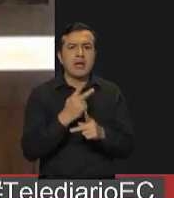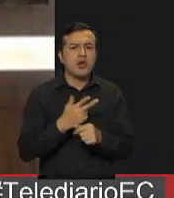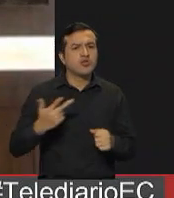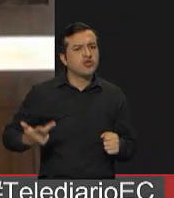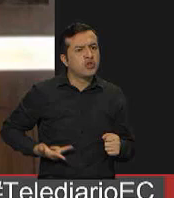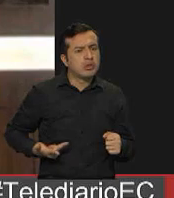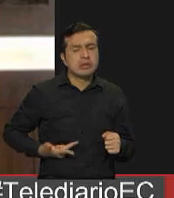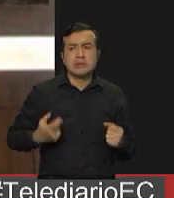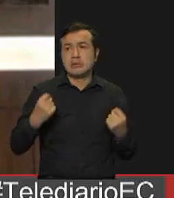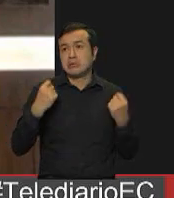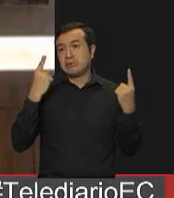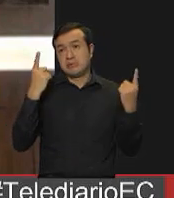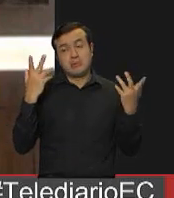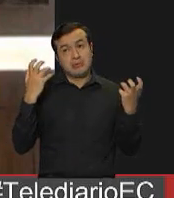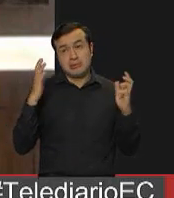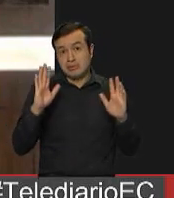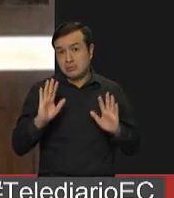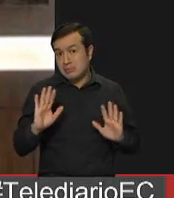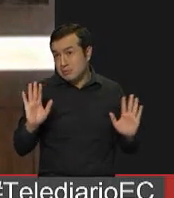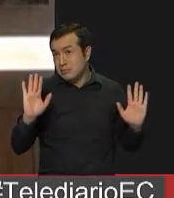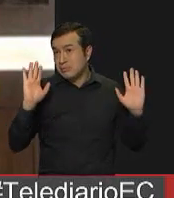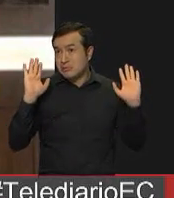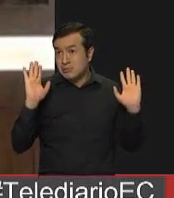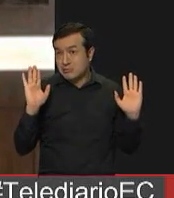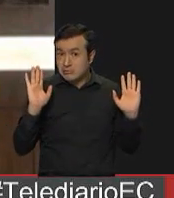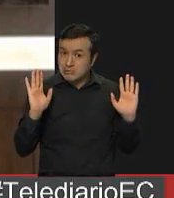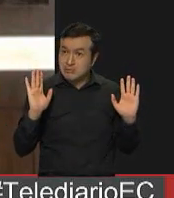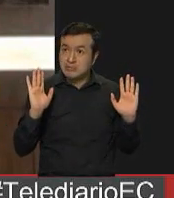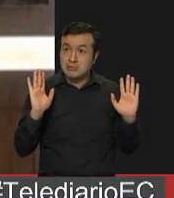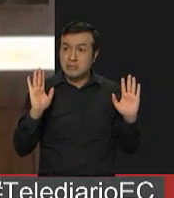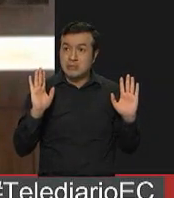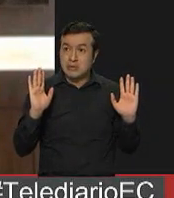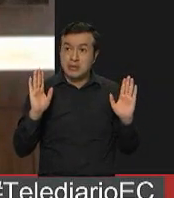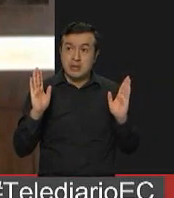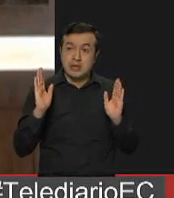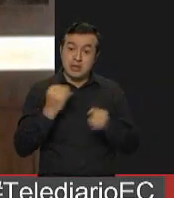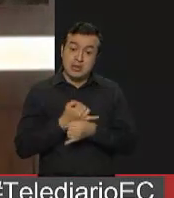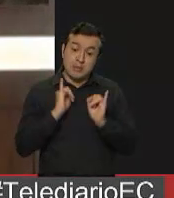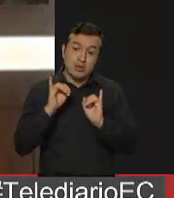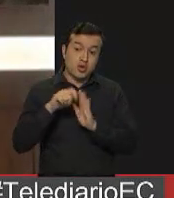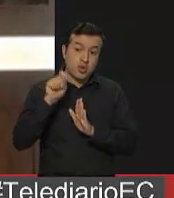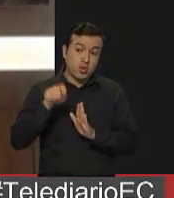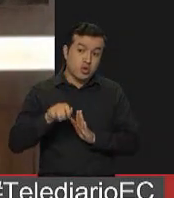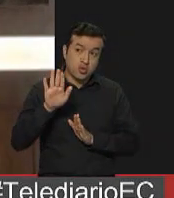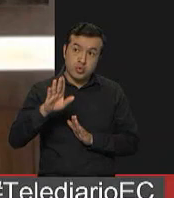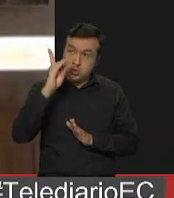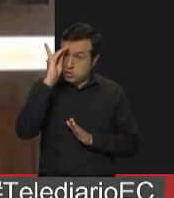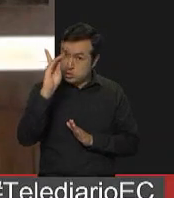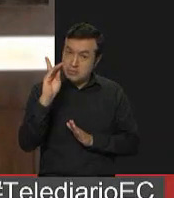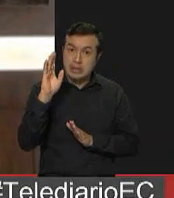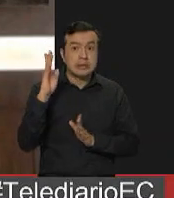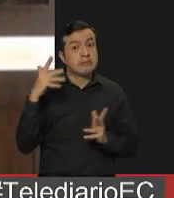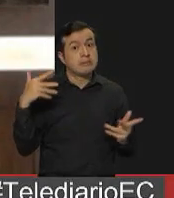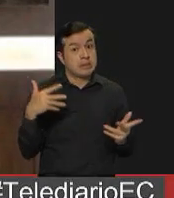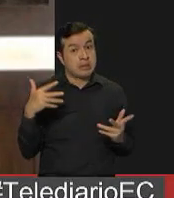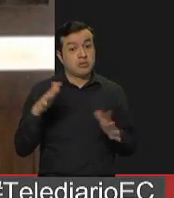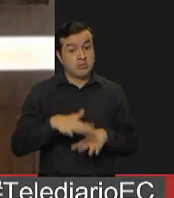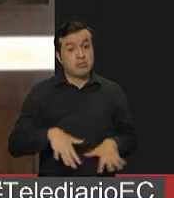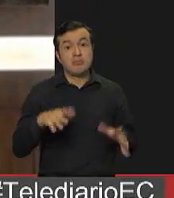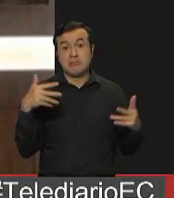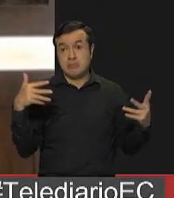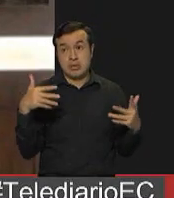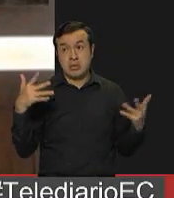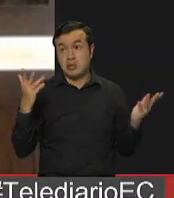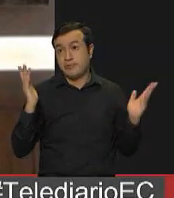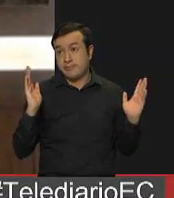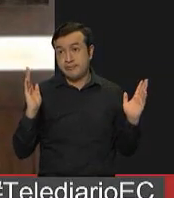¿Qué te puedo decir? No quisiera decir algo que pueda vulnerar la independencia de esta jueza, pero yo estoy aterrorizada como ciudadana, ni siquiera